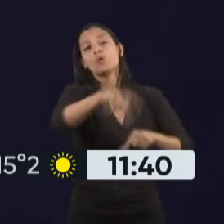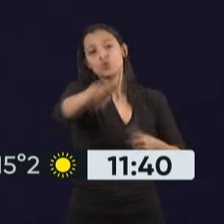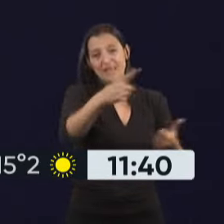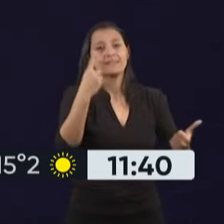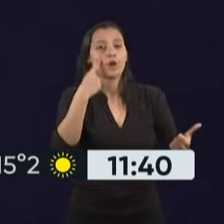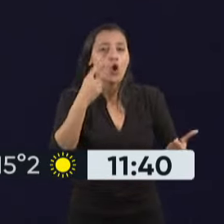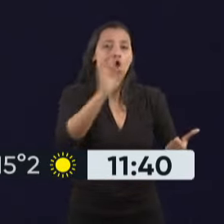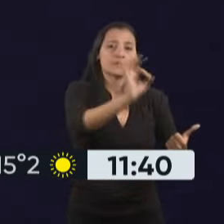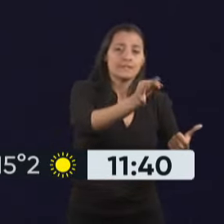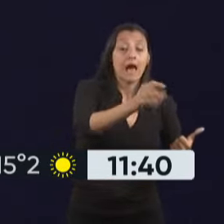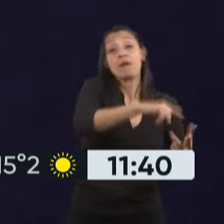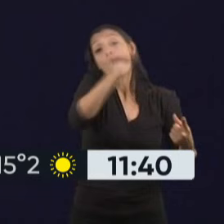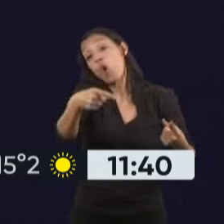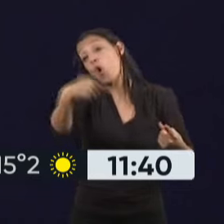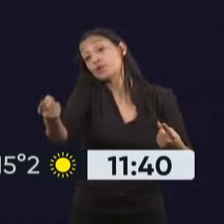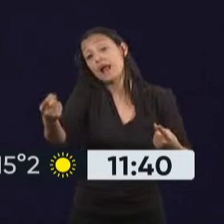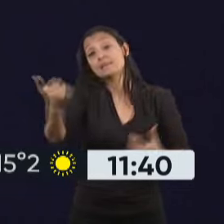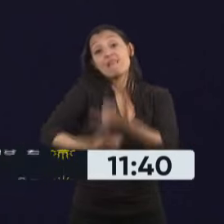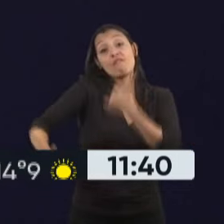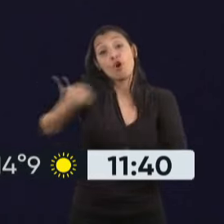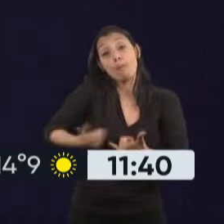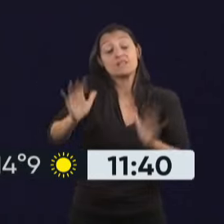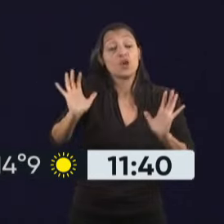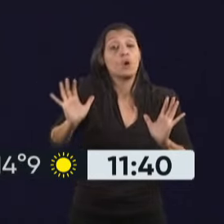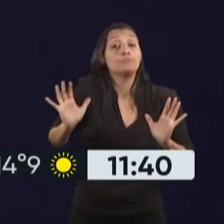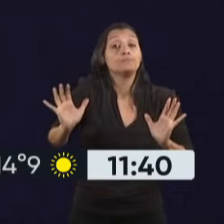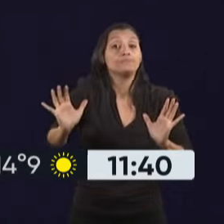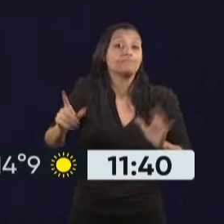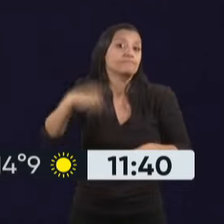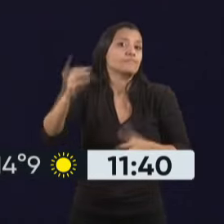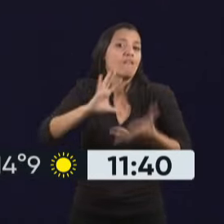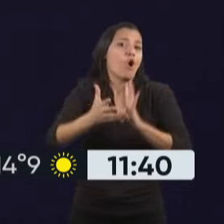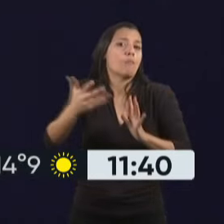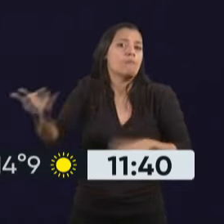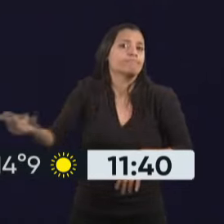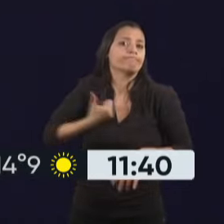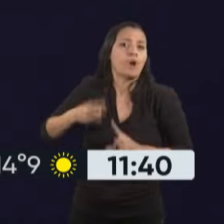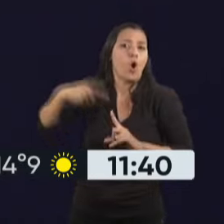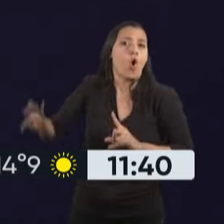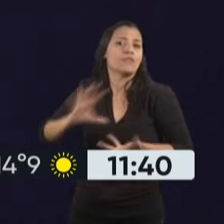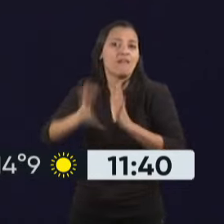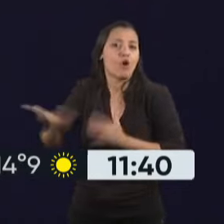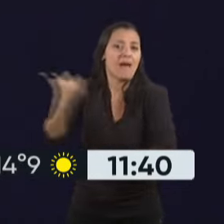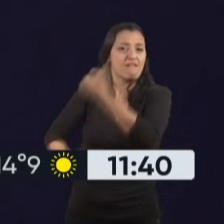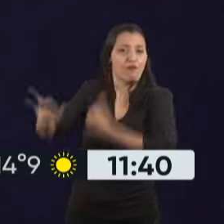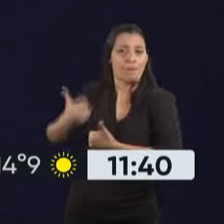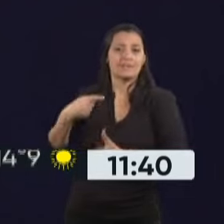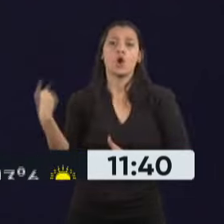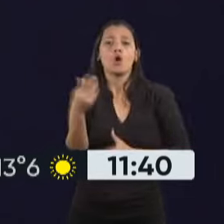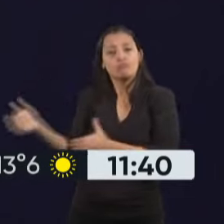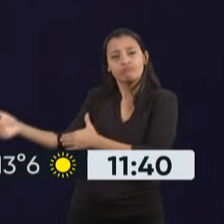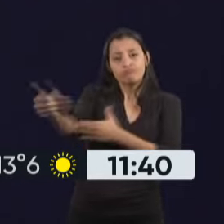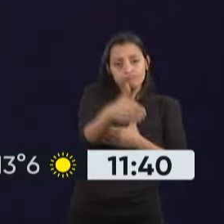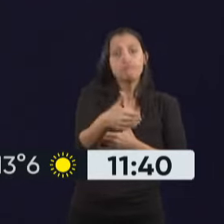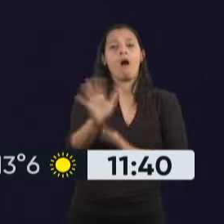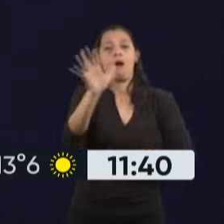y otras que nos llegan de manera por los carriles o por los canales habituales del